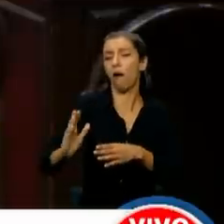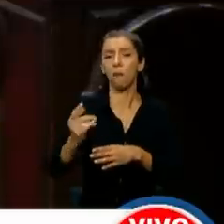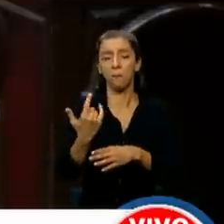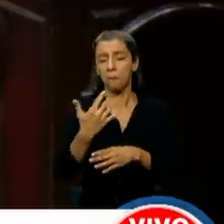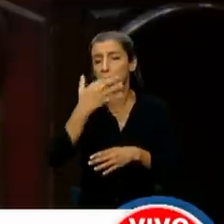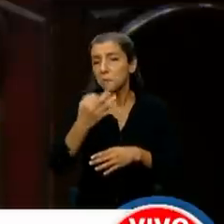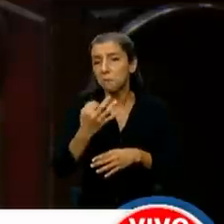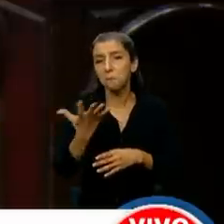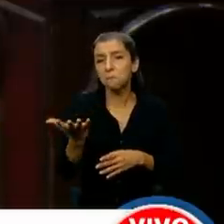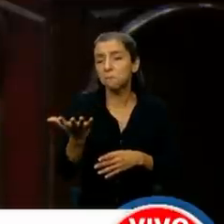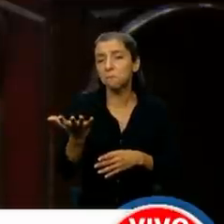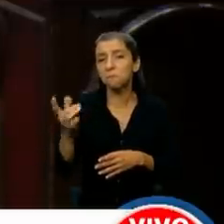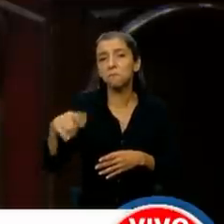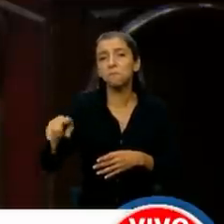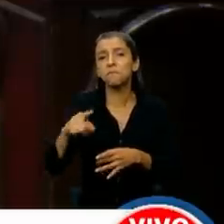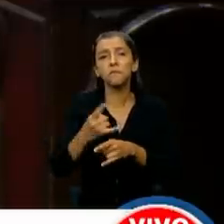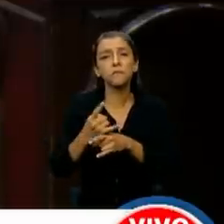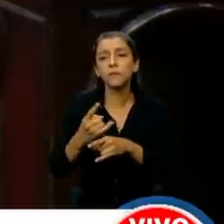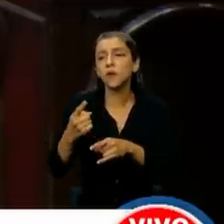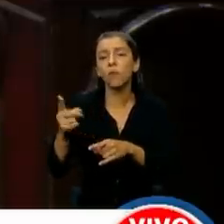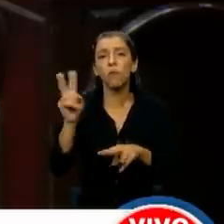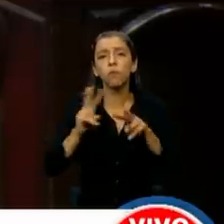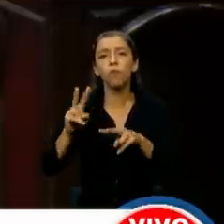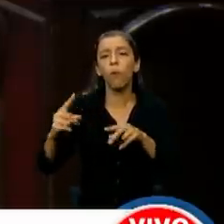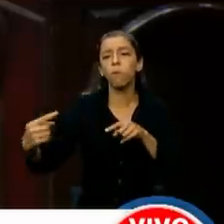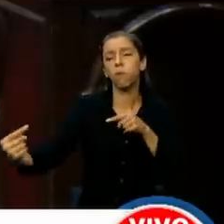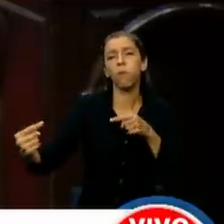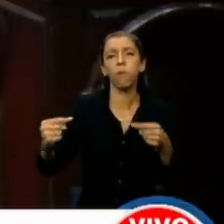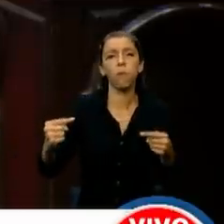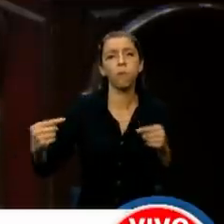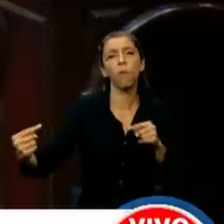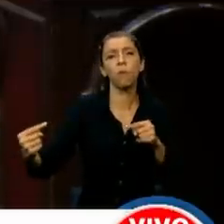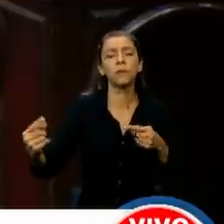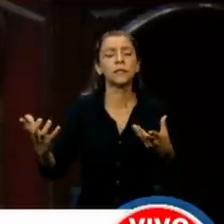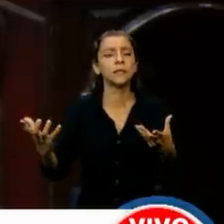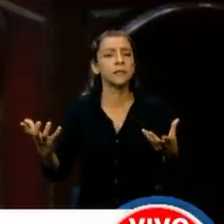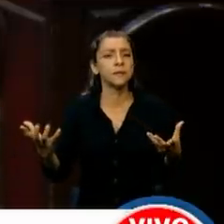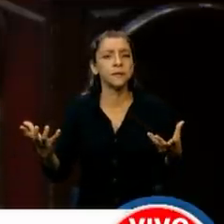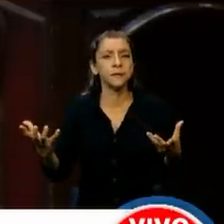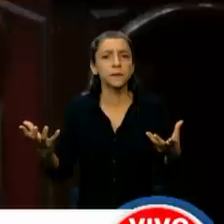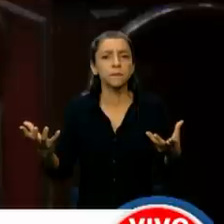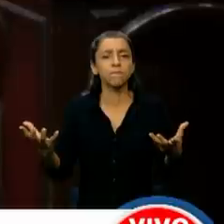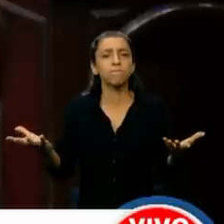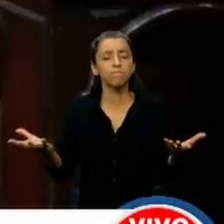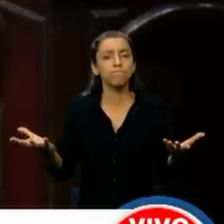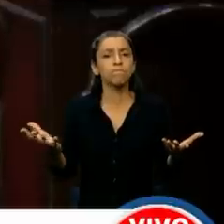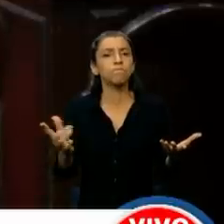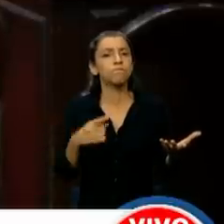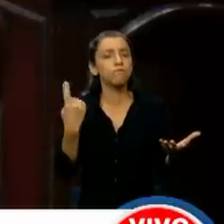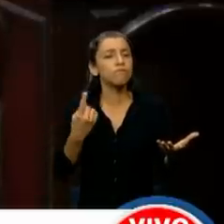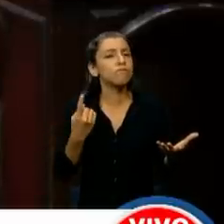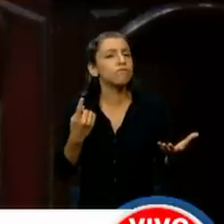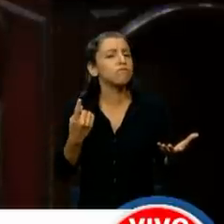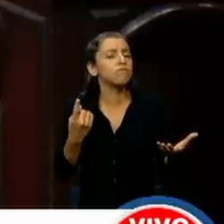condicionando y tensionando a gran parte de la oposición hasta el punto que algunos